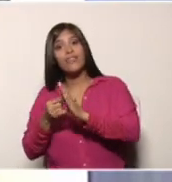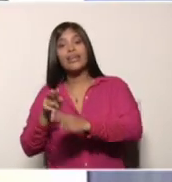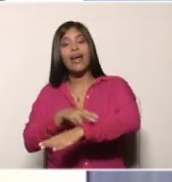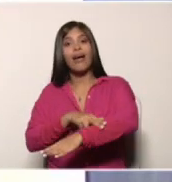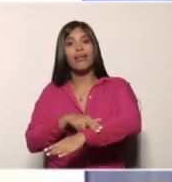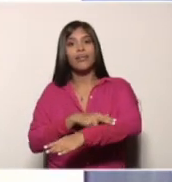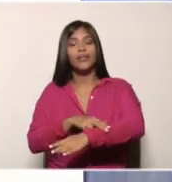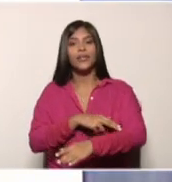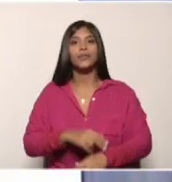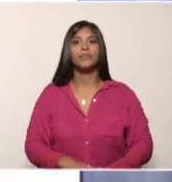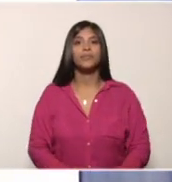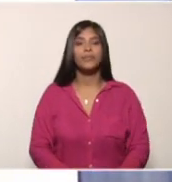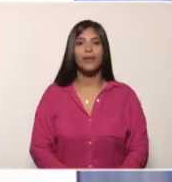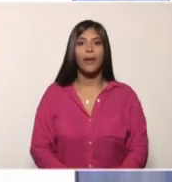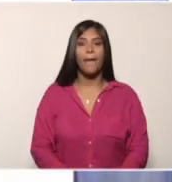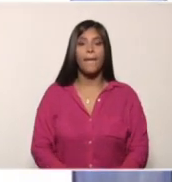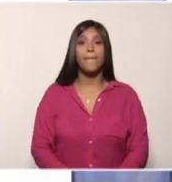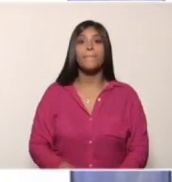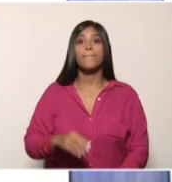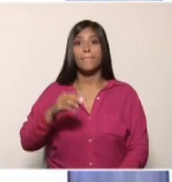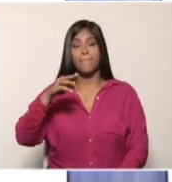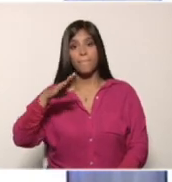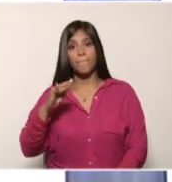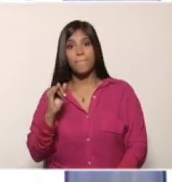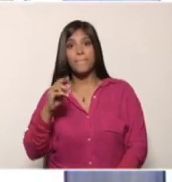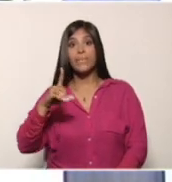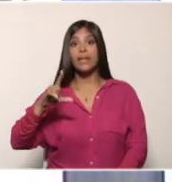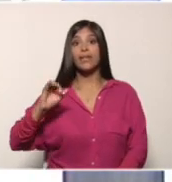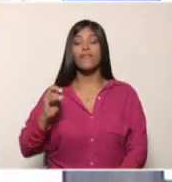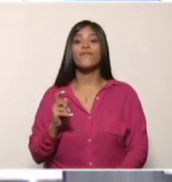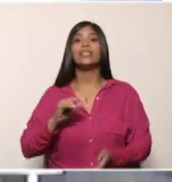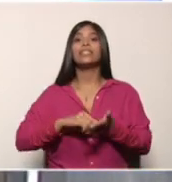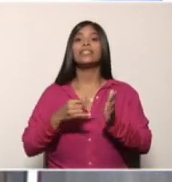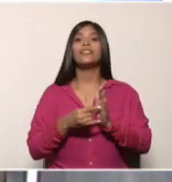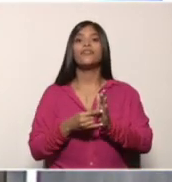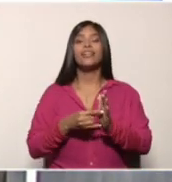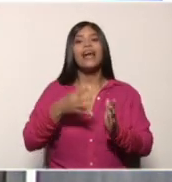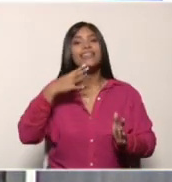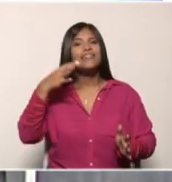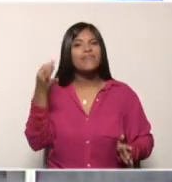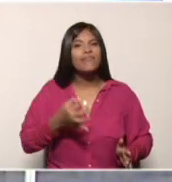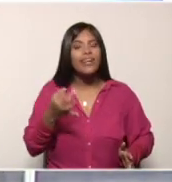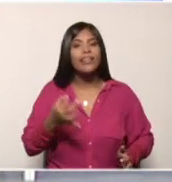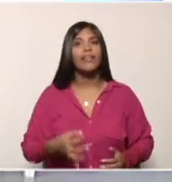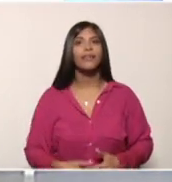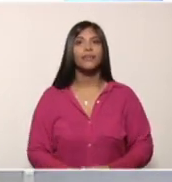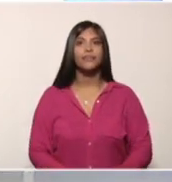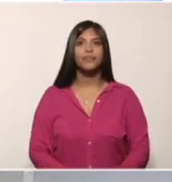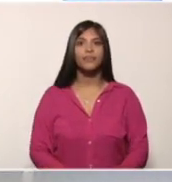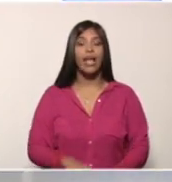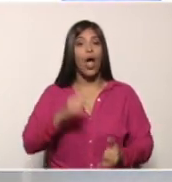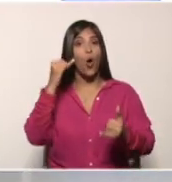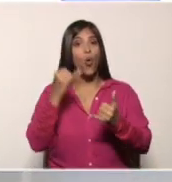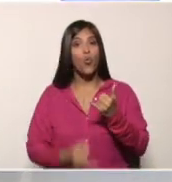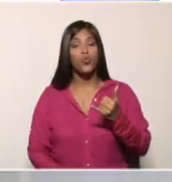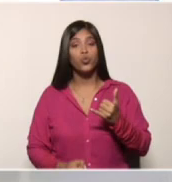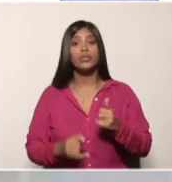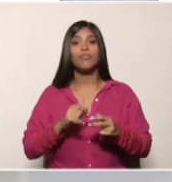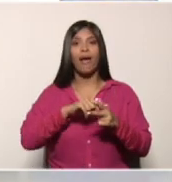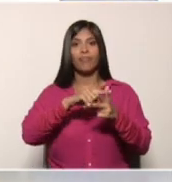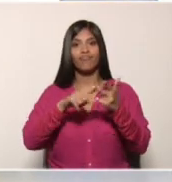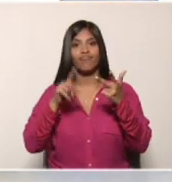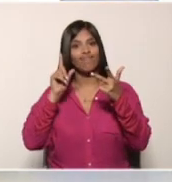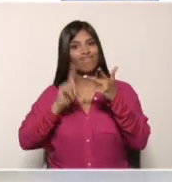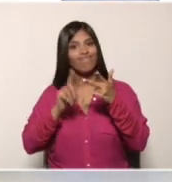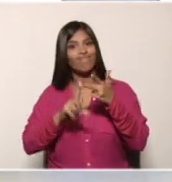tenemos belief. Belief son creencias, nuestras creencias. ¿Okay? Y la última de las tres